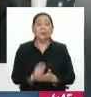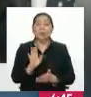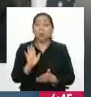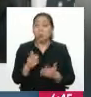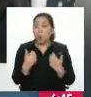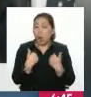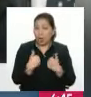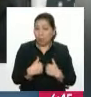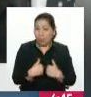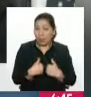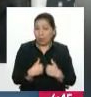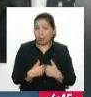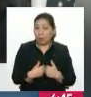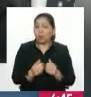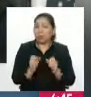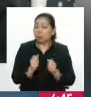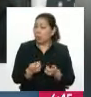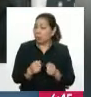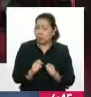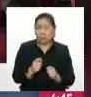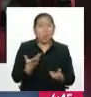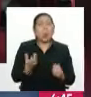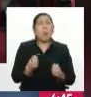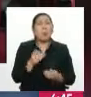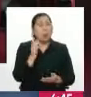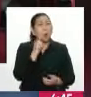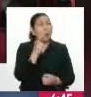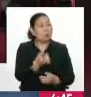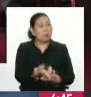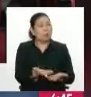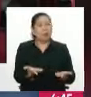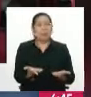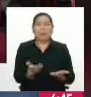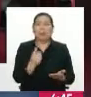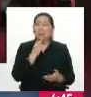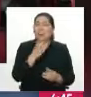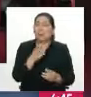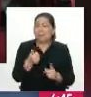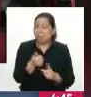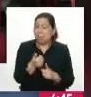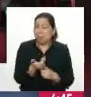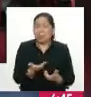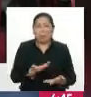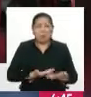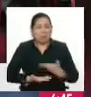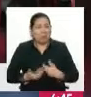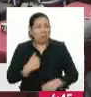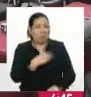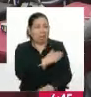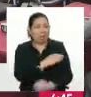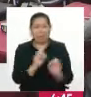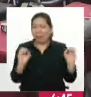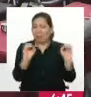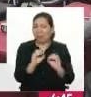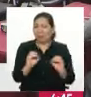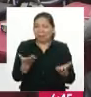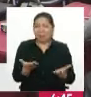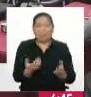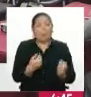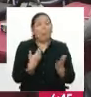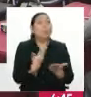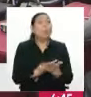de Kenji Fujimori pidió se la absuelva de las acusaciones de cohecho activo genérico propio y tráfico de influencias, porque no se ha